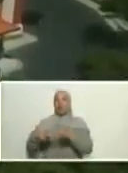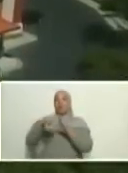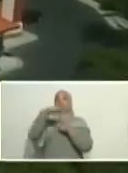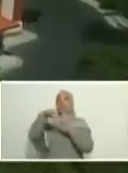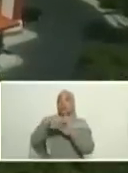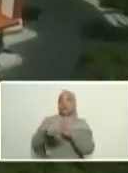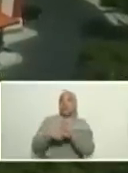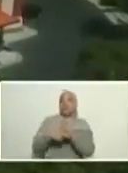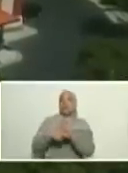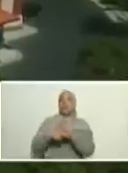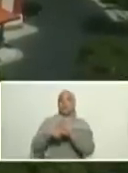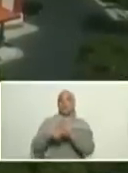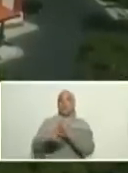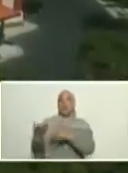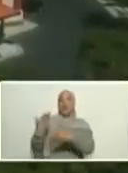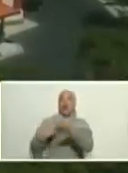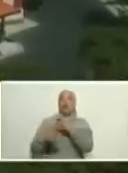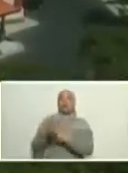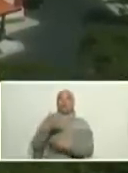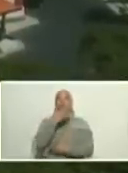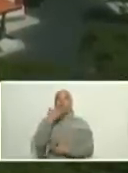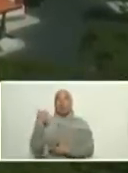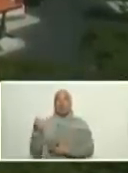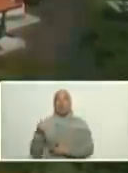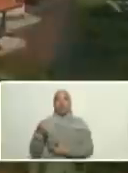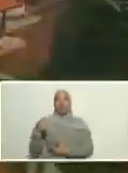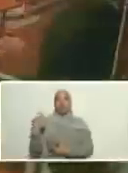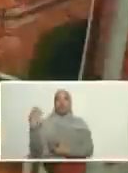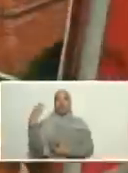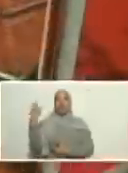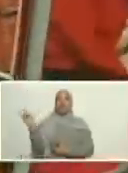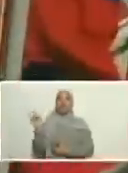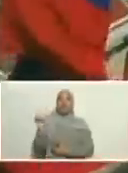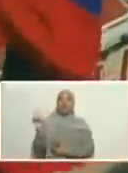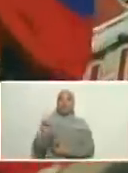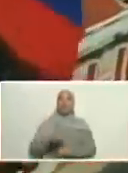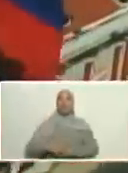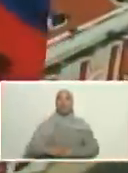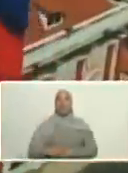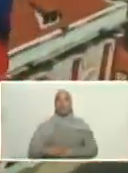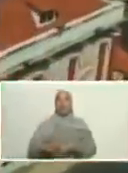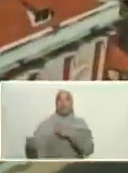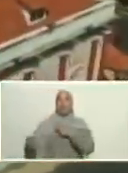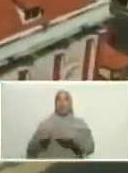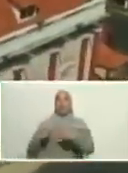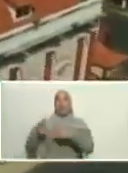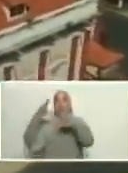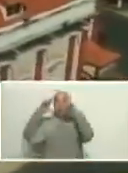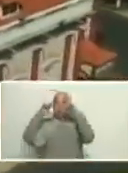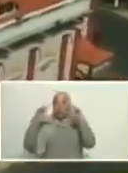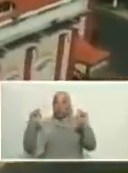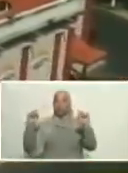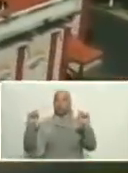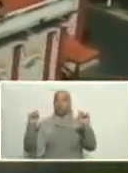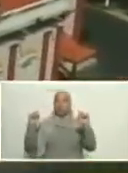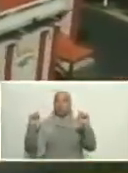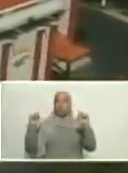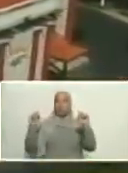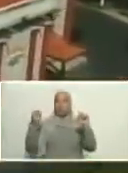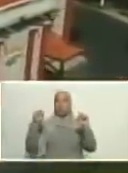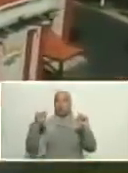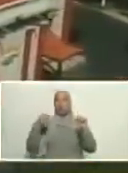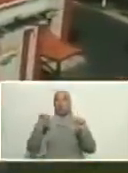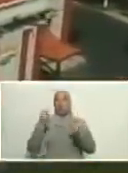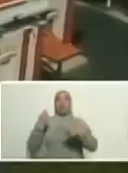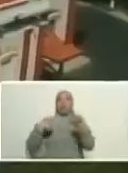además recobrara su vigor comercial. También convinieron reconstruir las relaciones de inteligencia para golpear a los dueños del